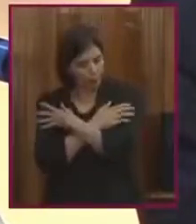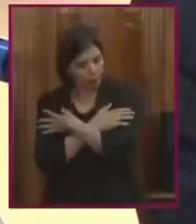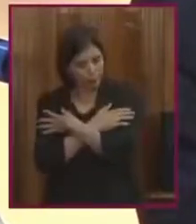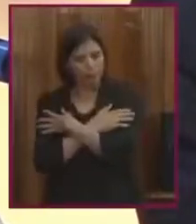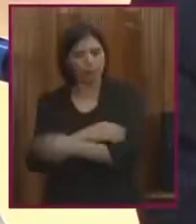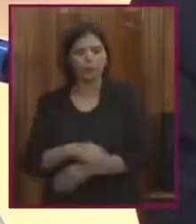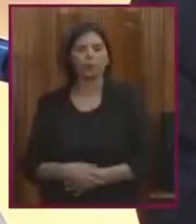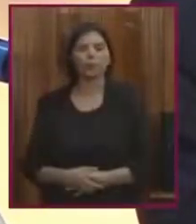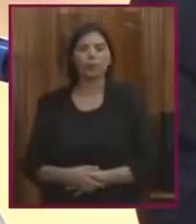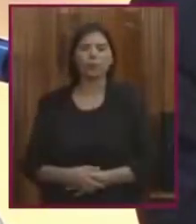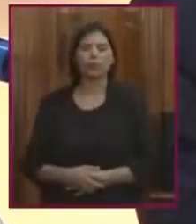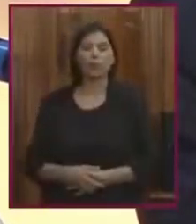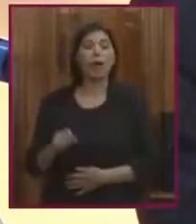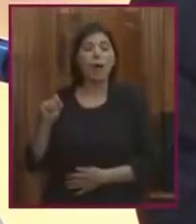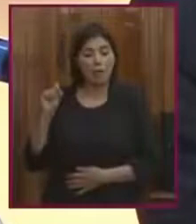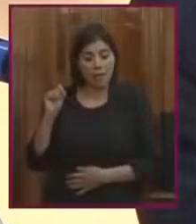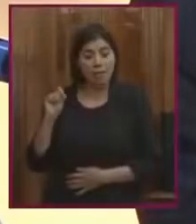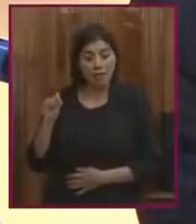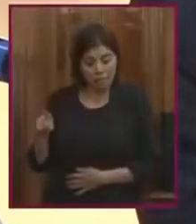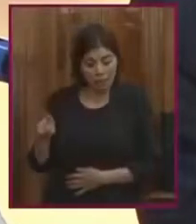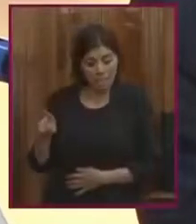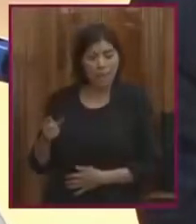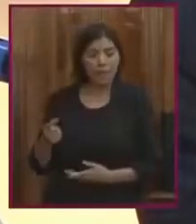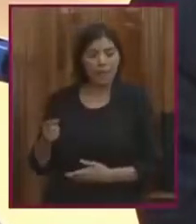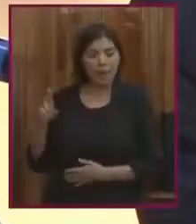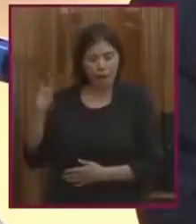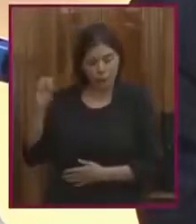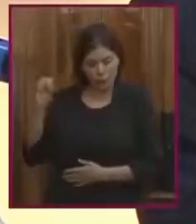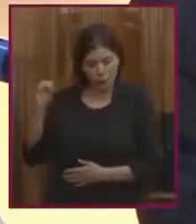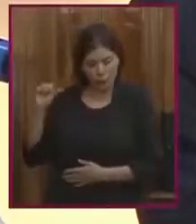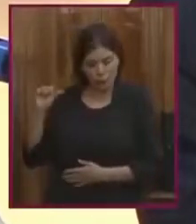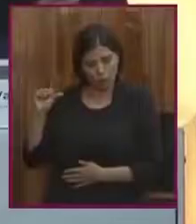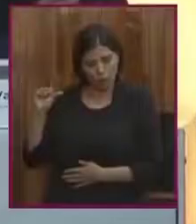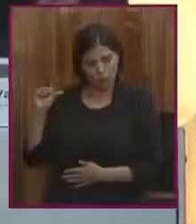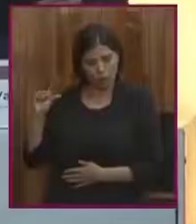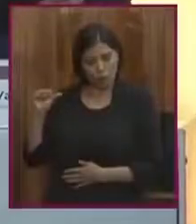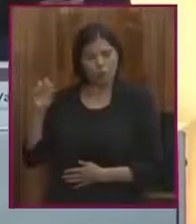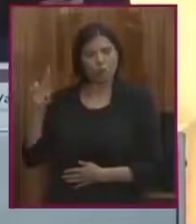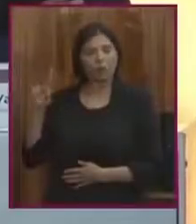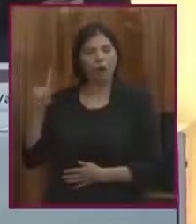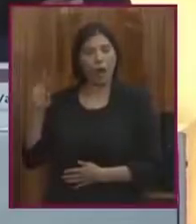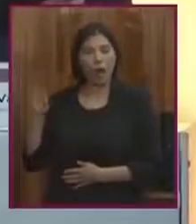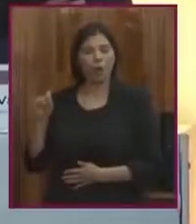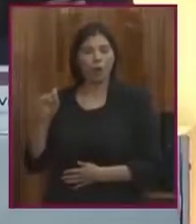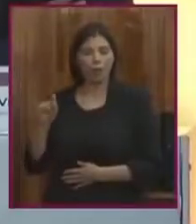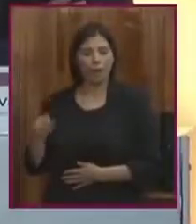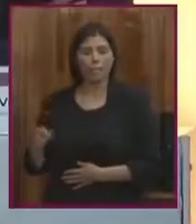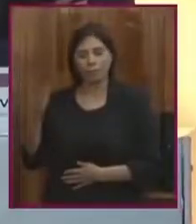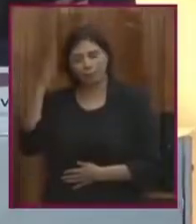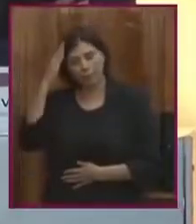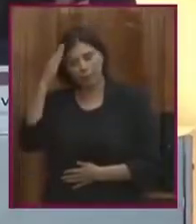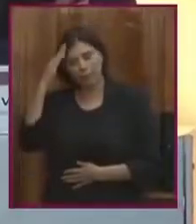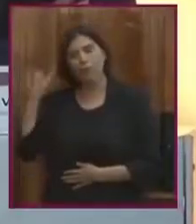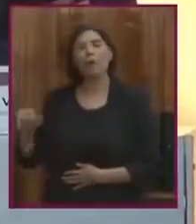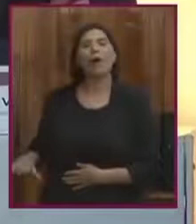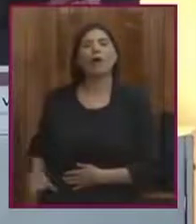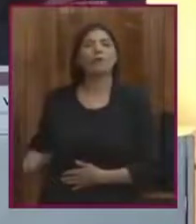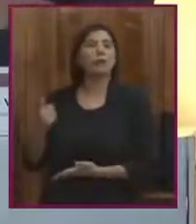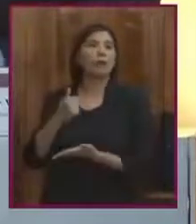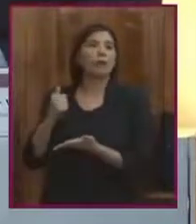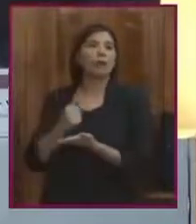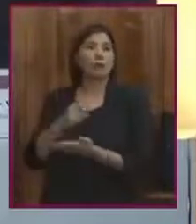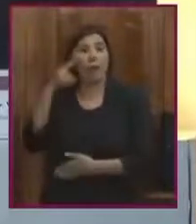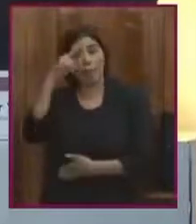a través suyo también a Rosaura Ruiz Gutiérrez y a la jefa de gobierno de la Ciudad de México,